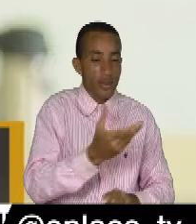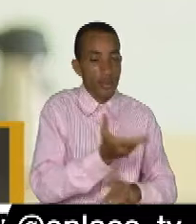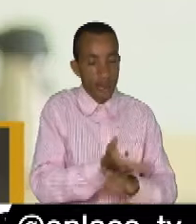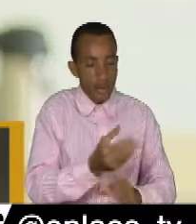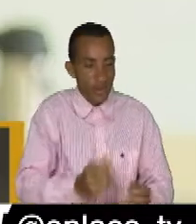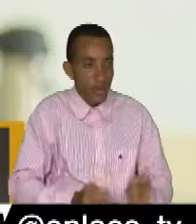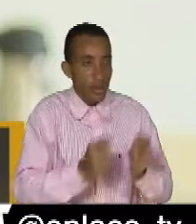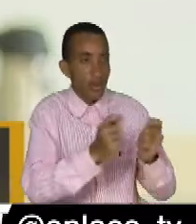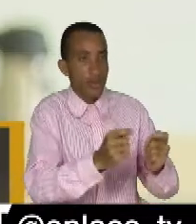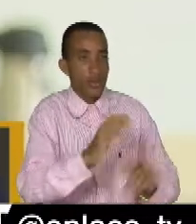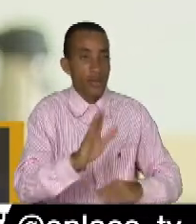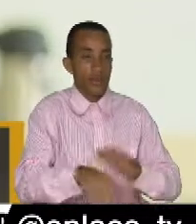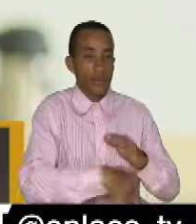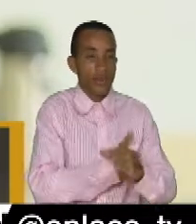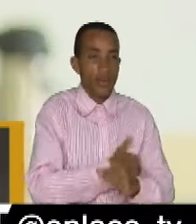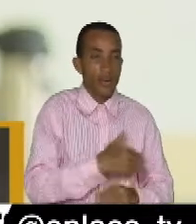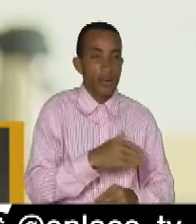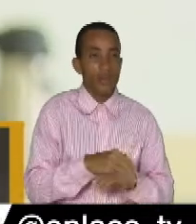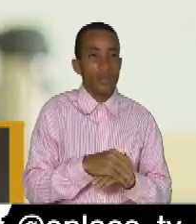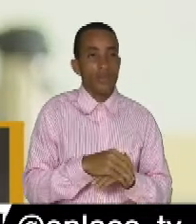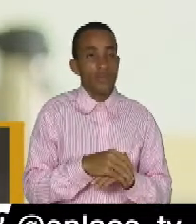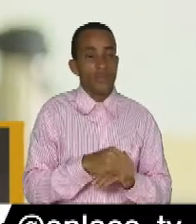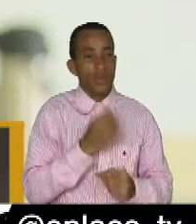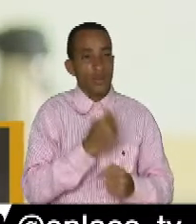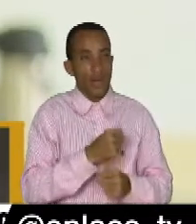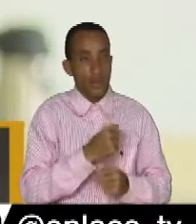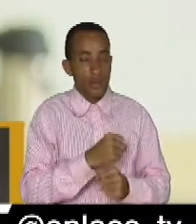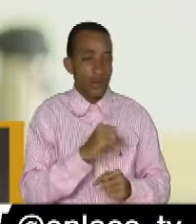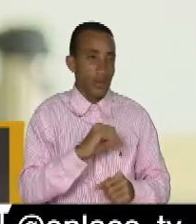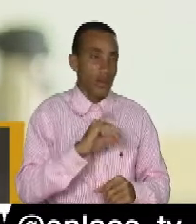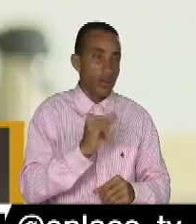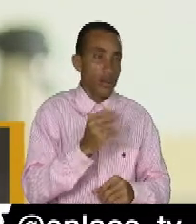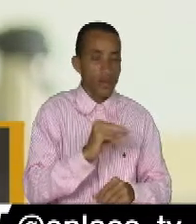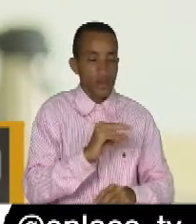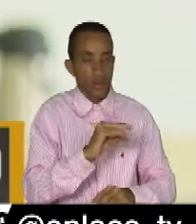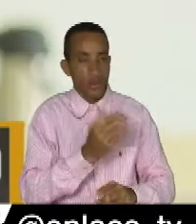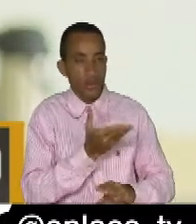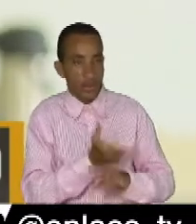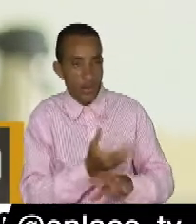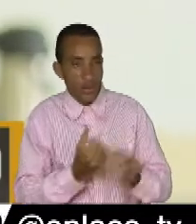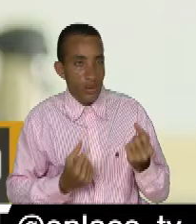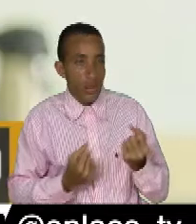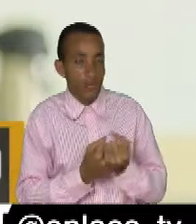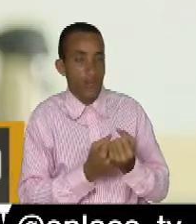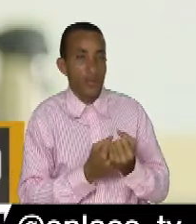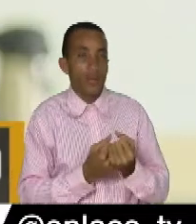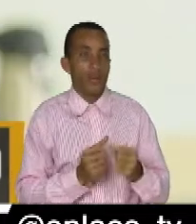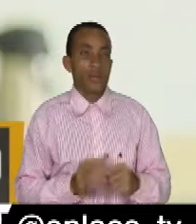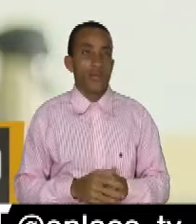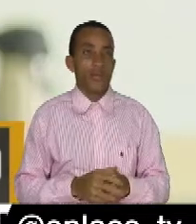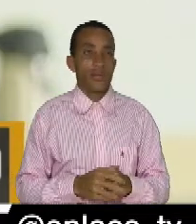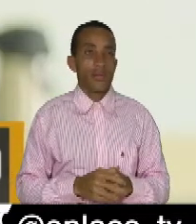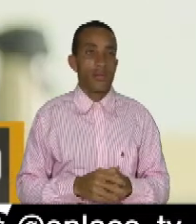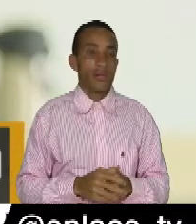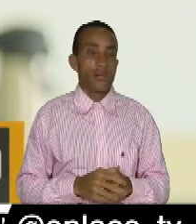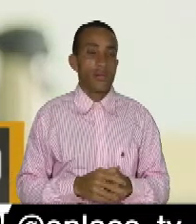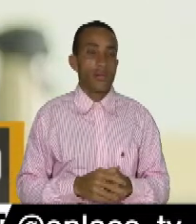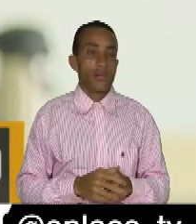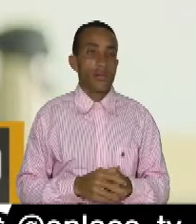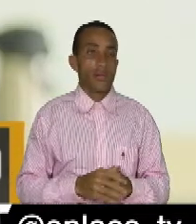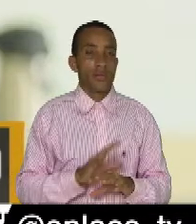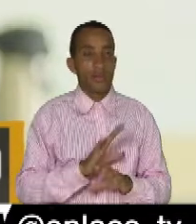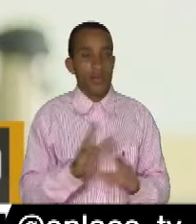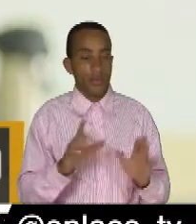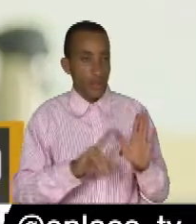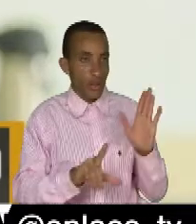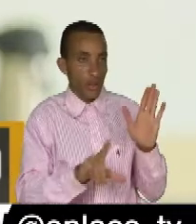el ministerio los que nos definen esa propuesta y nos respaldarán, que siempre ha sido pues basada en lo que está en la